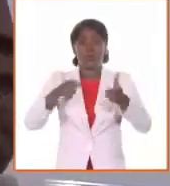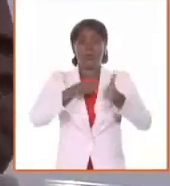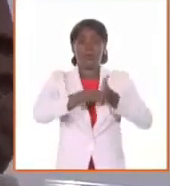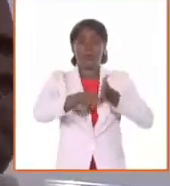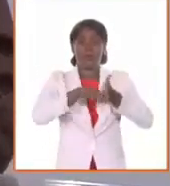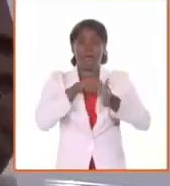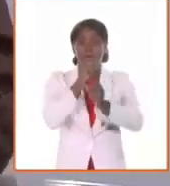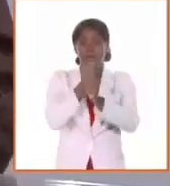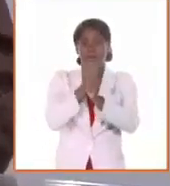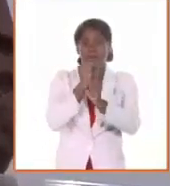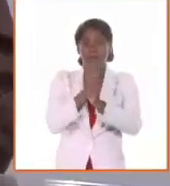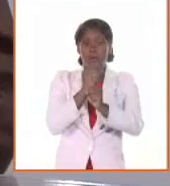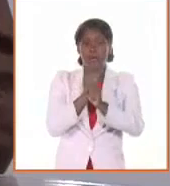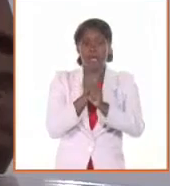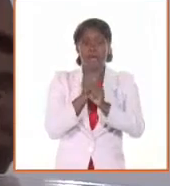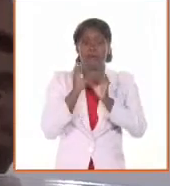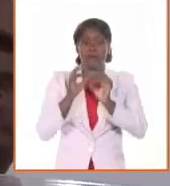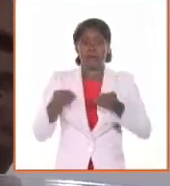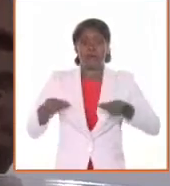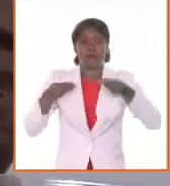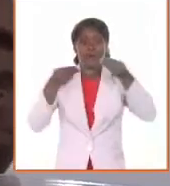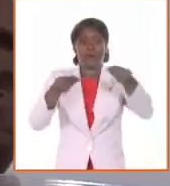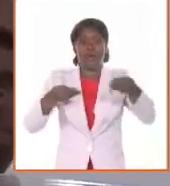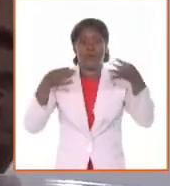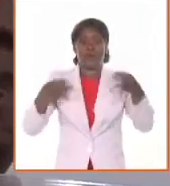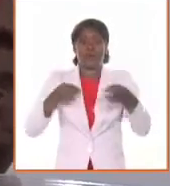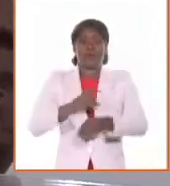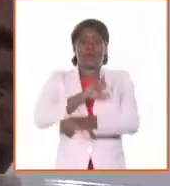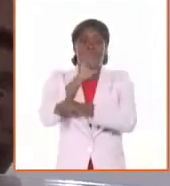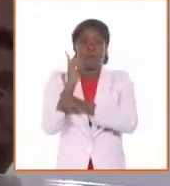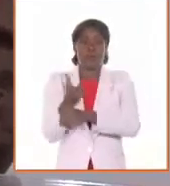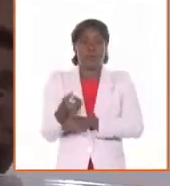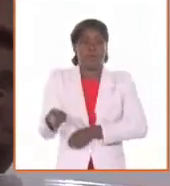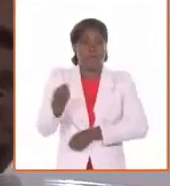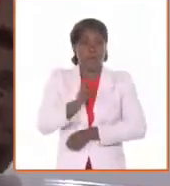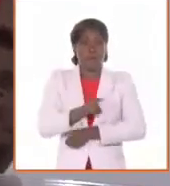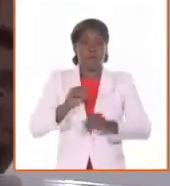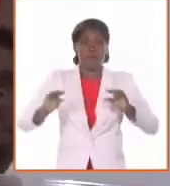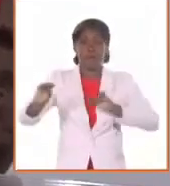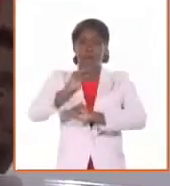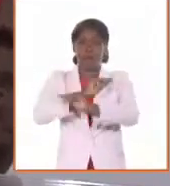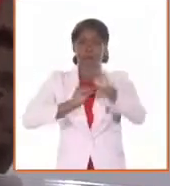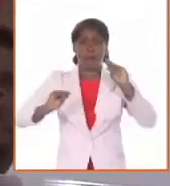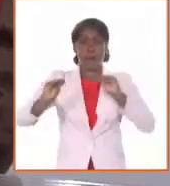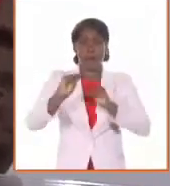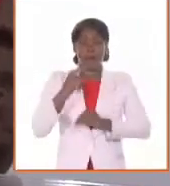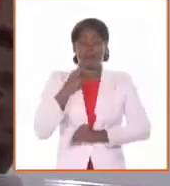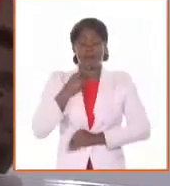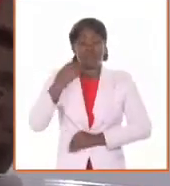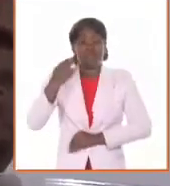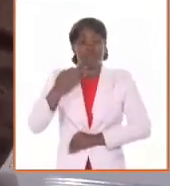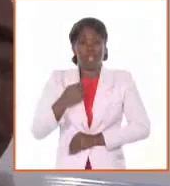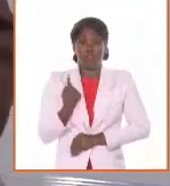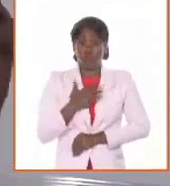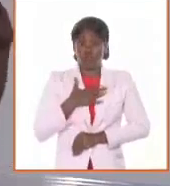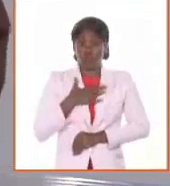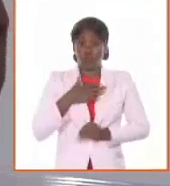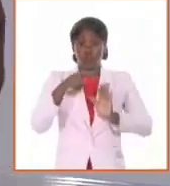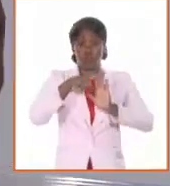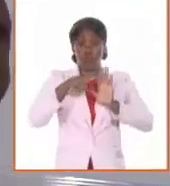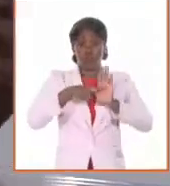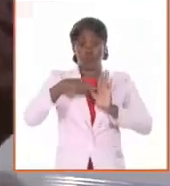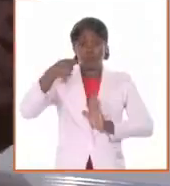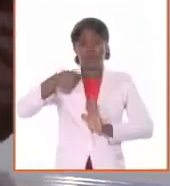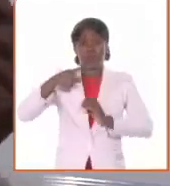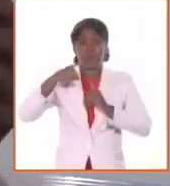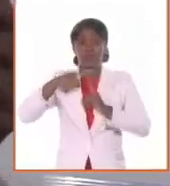la respuesta online ayer decíamos que incluso de parte nuestra también hubo una falta de previsión porque no dijimos